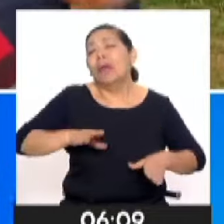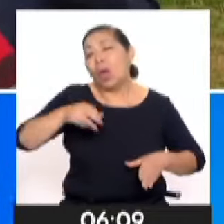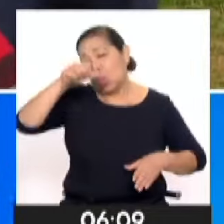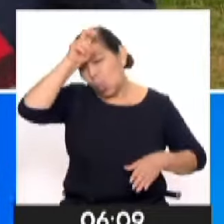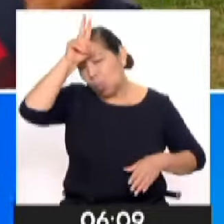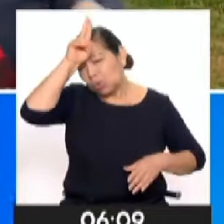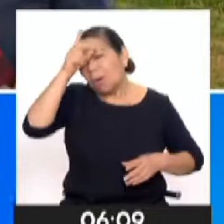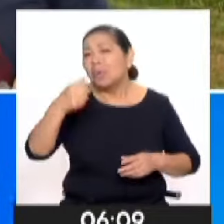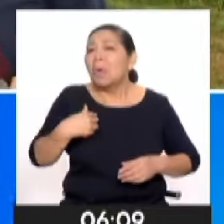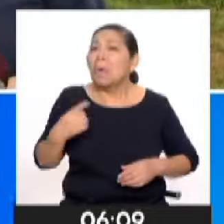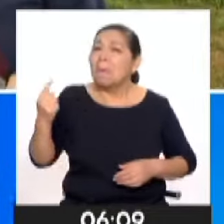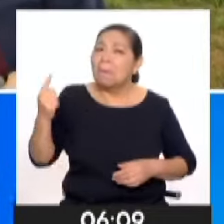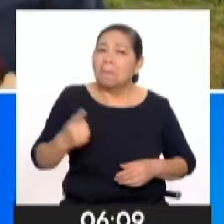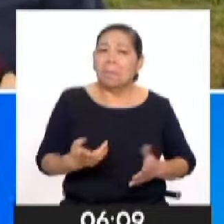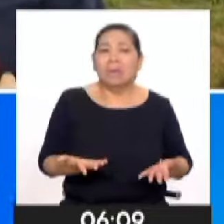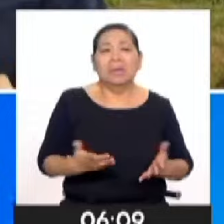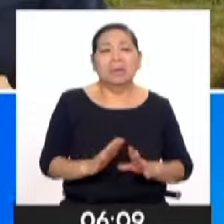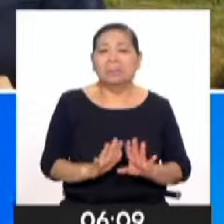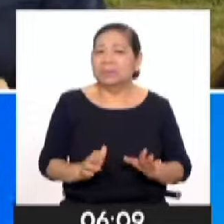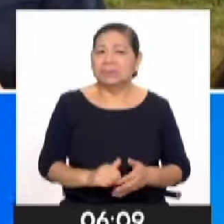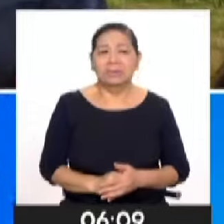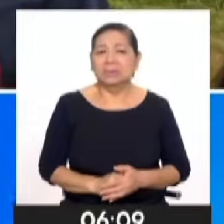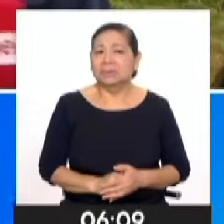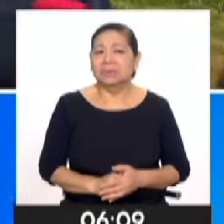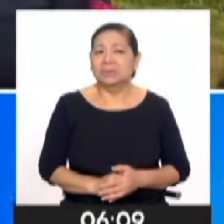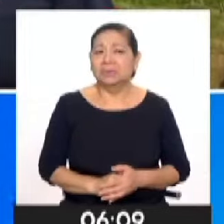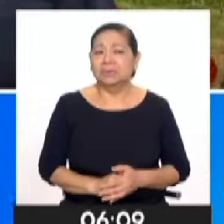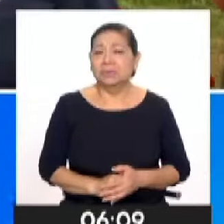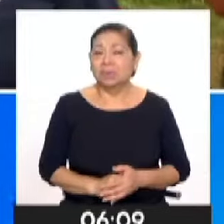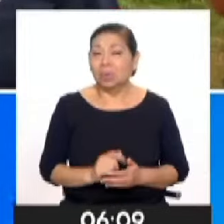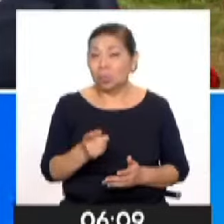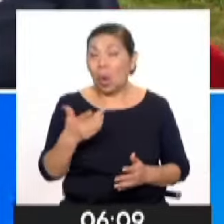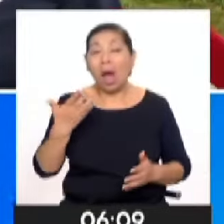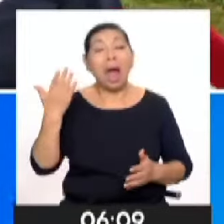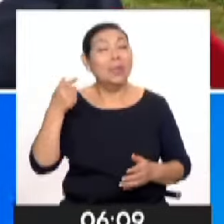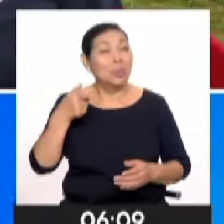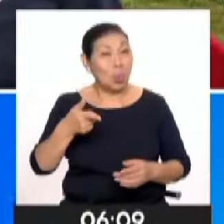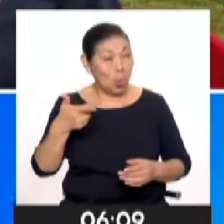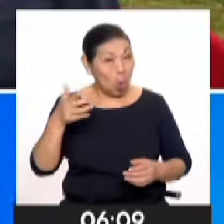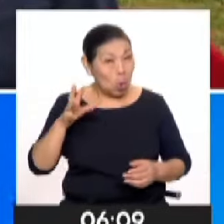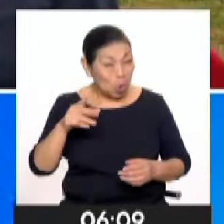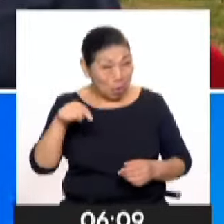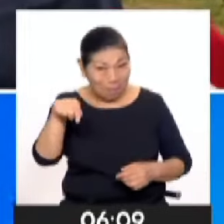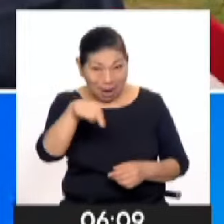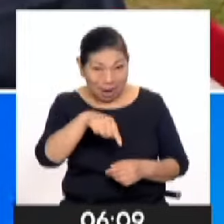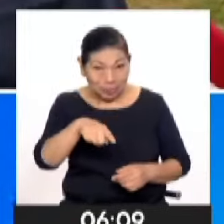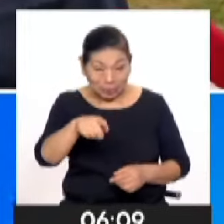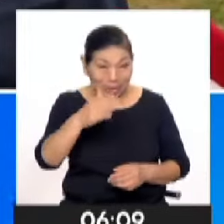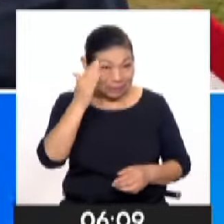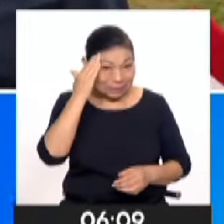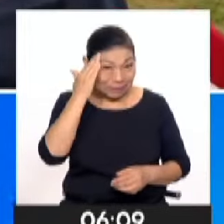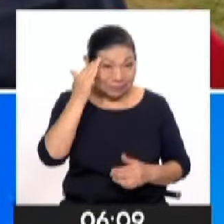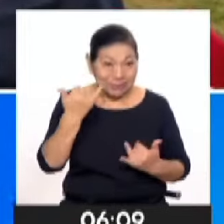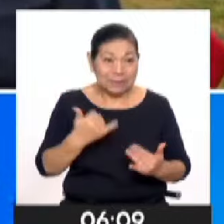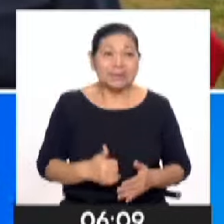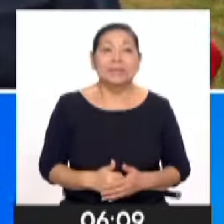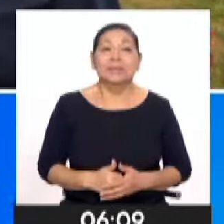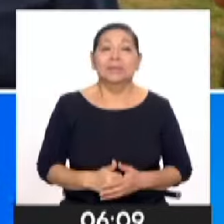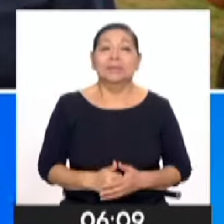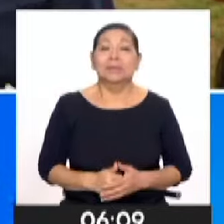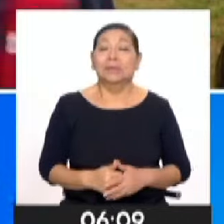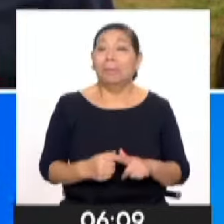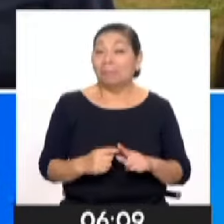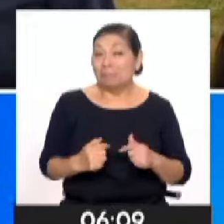radico por cuestión de salud usted ha sido víctima de la delincuencia o tiene conocimiento respecto a